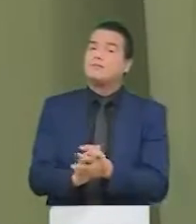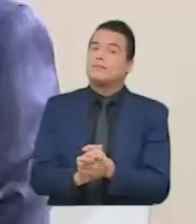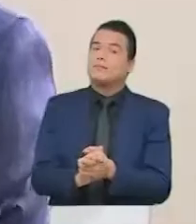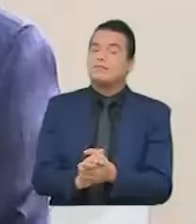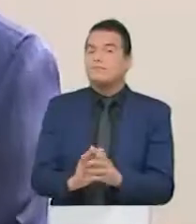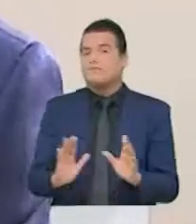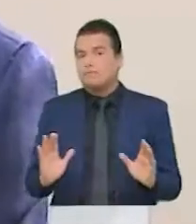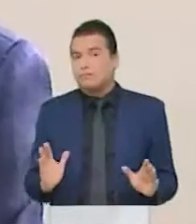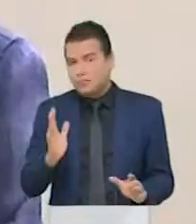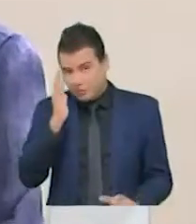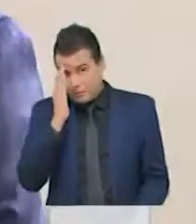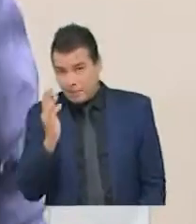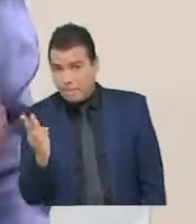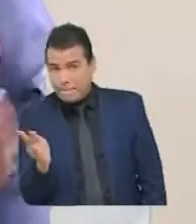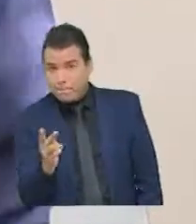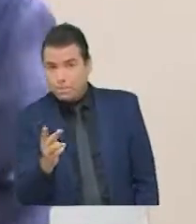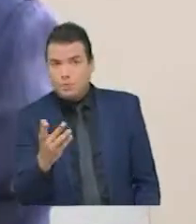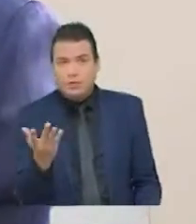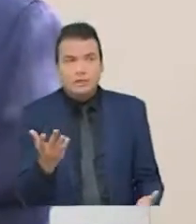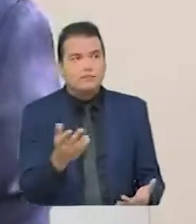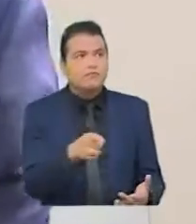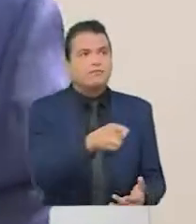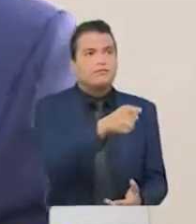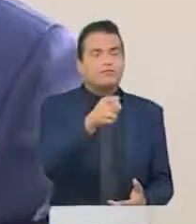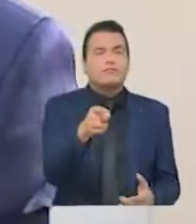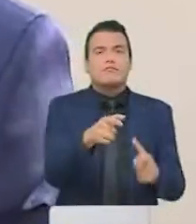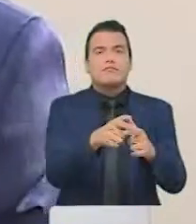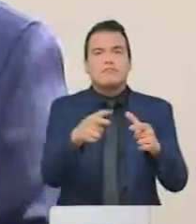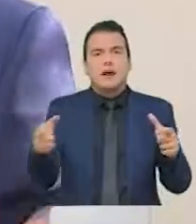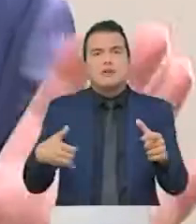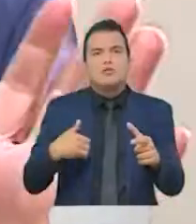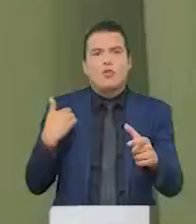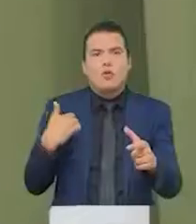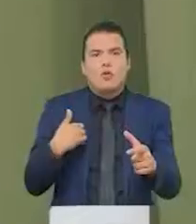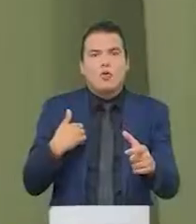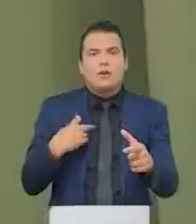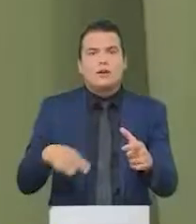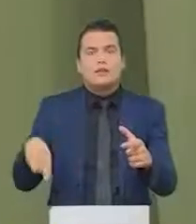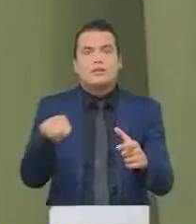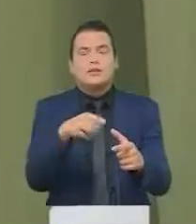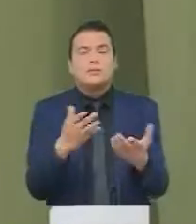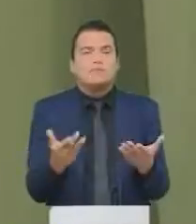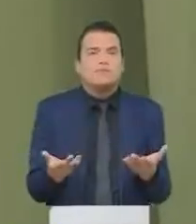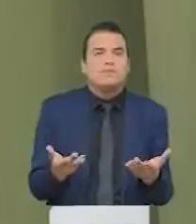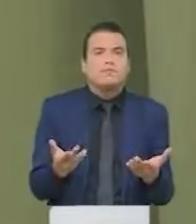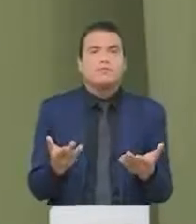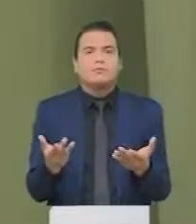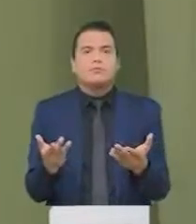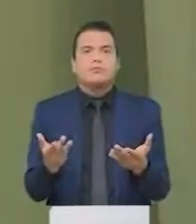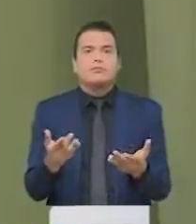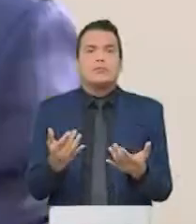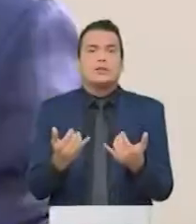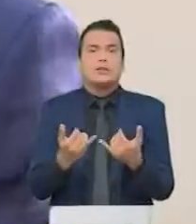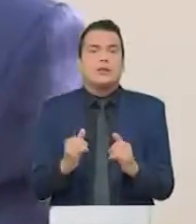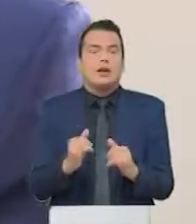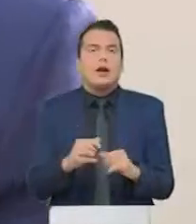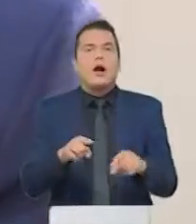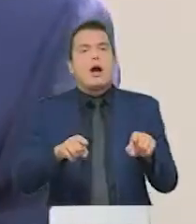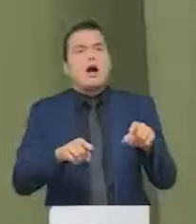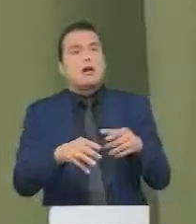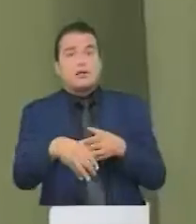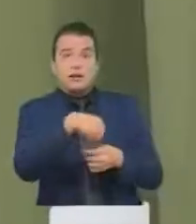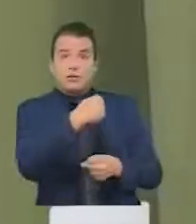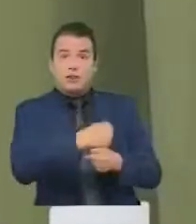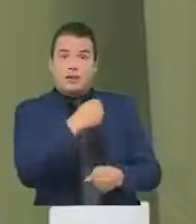ip ahora por algo tiene que tener ustedes para que esta cantidad de jóvenes que me recibieron hoy son voluntarios estás en que están trabajando de forma casi que adhonorem